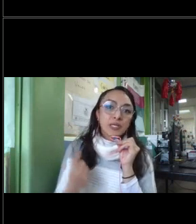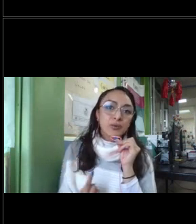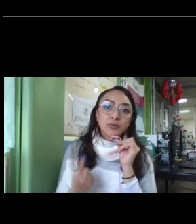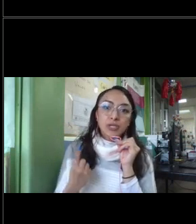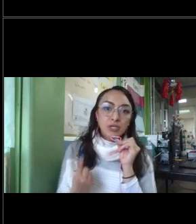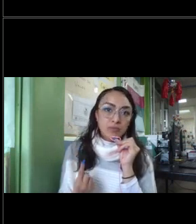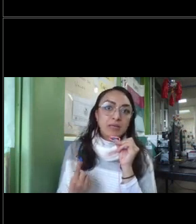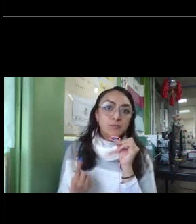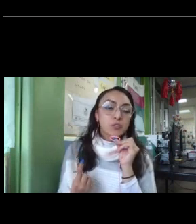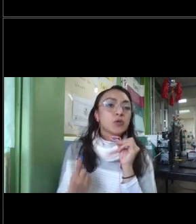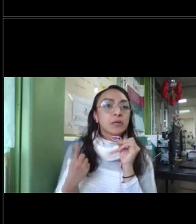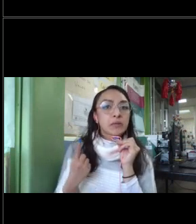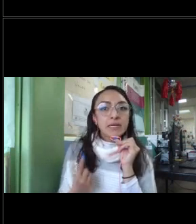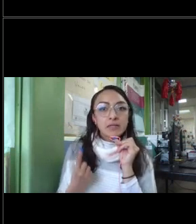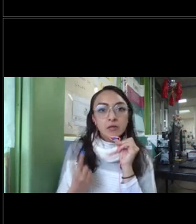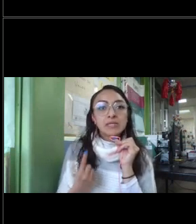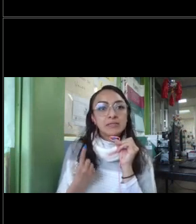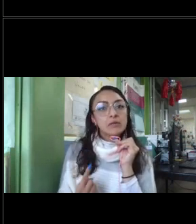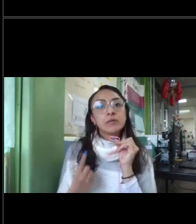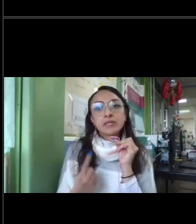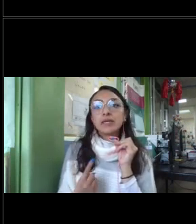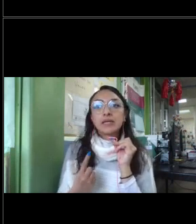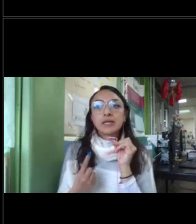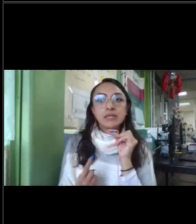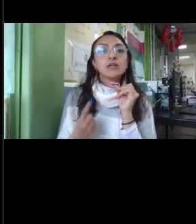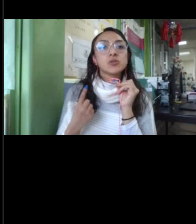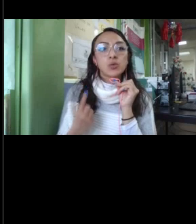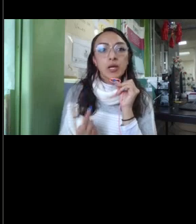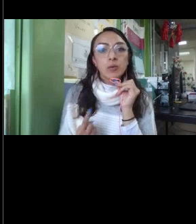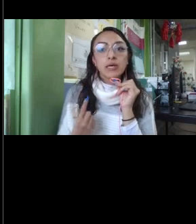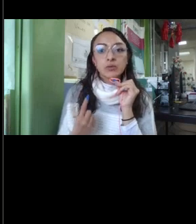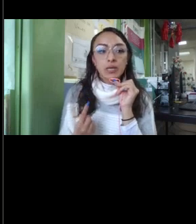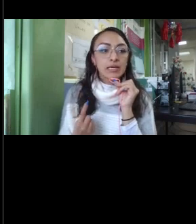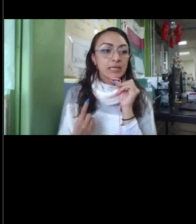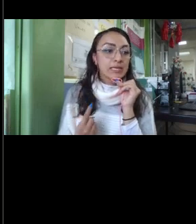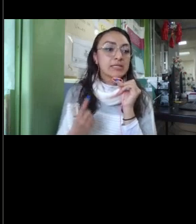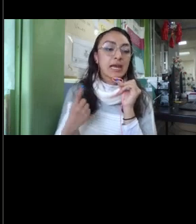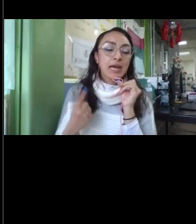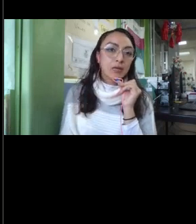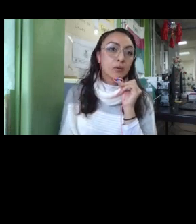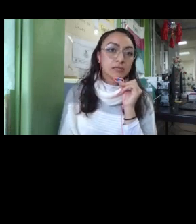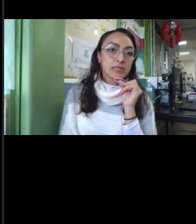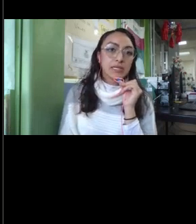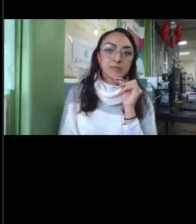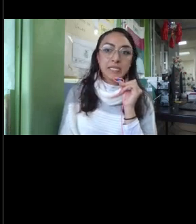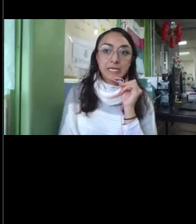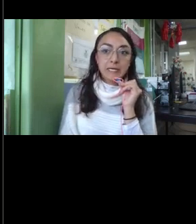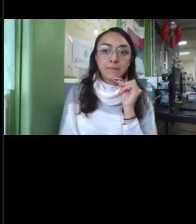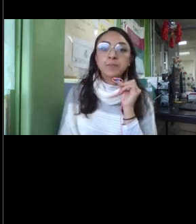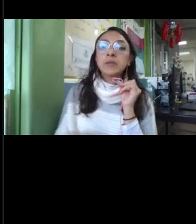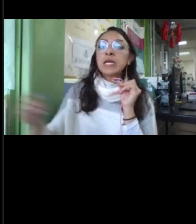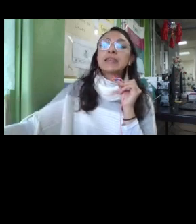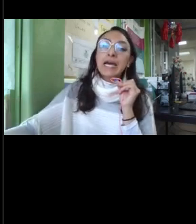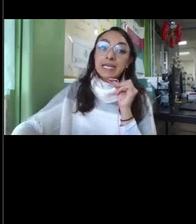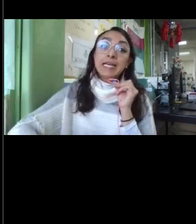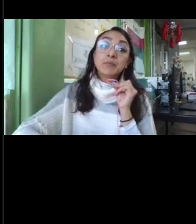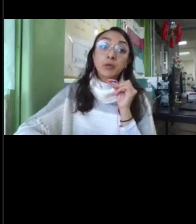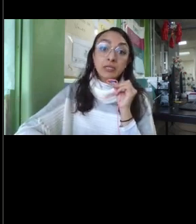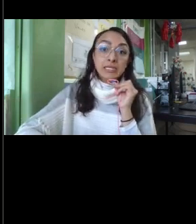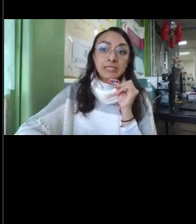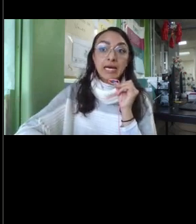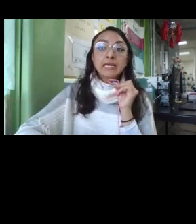como segundo idioma. Su primer idioma siempre tiene que ser su lengua natural, que es la lengua de señas mexicana. De